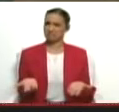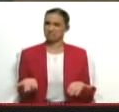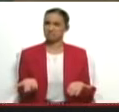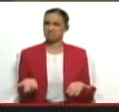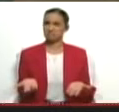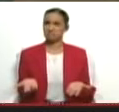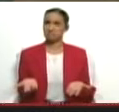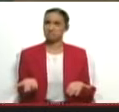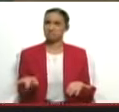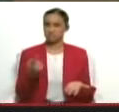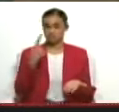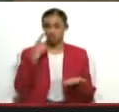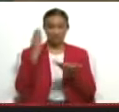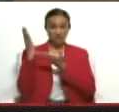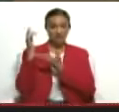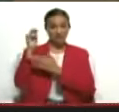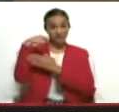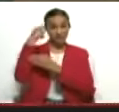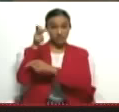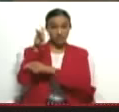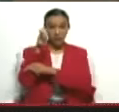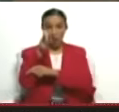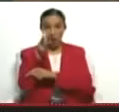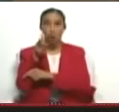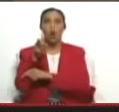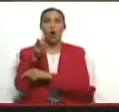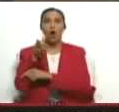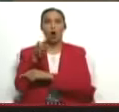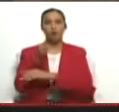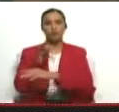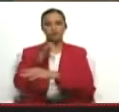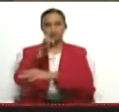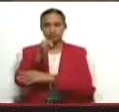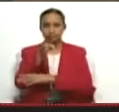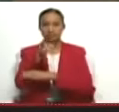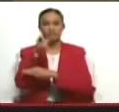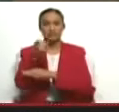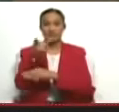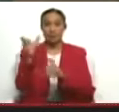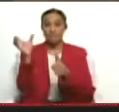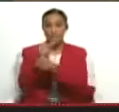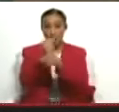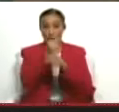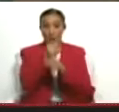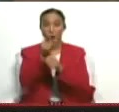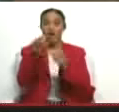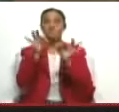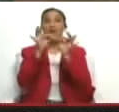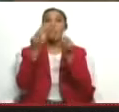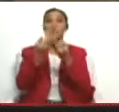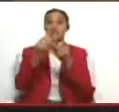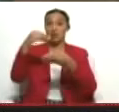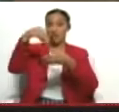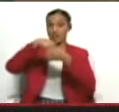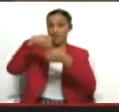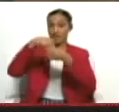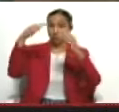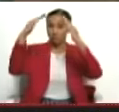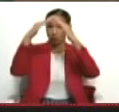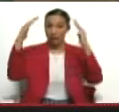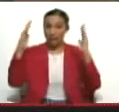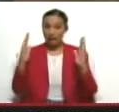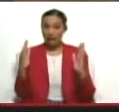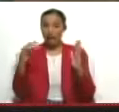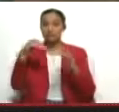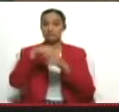eh en allanamiento realizado con presencia de sus familiares la señora Rocío San Miguel de Fiscales del